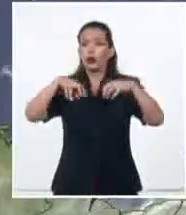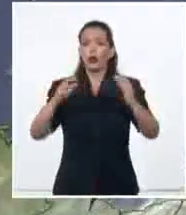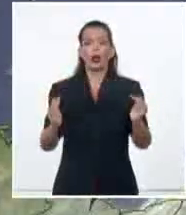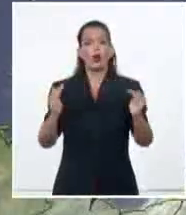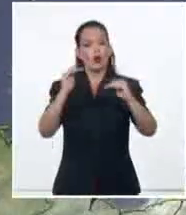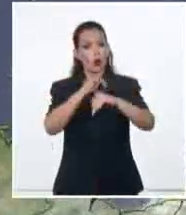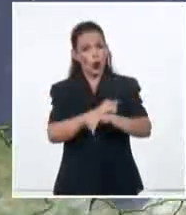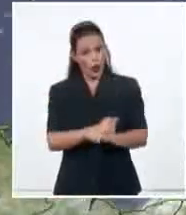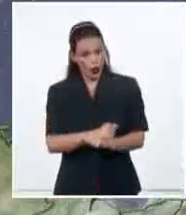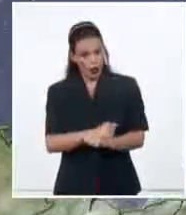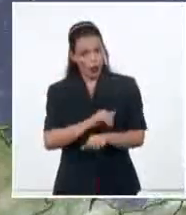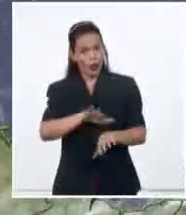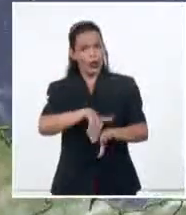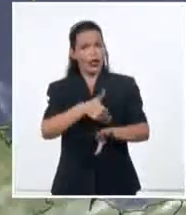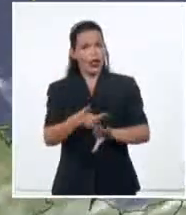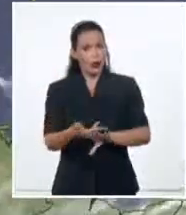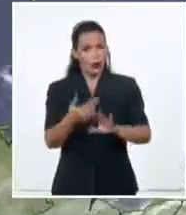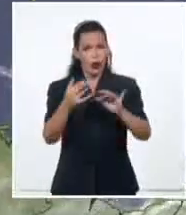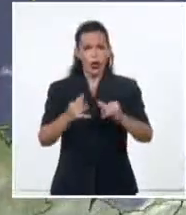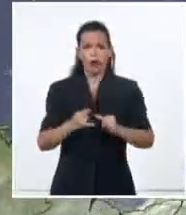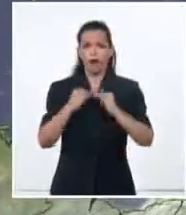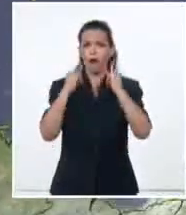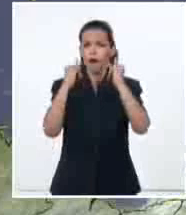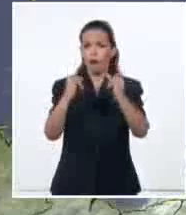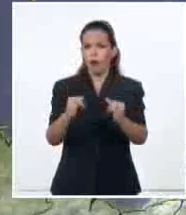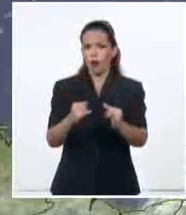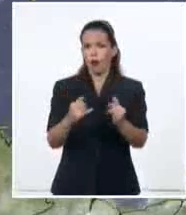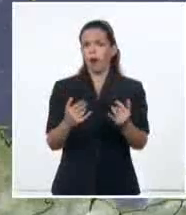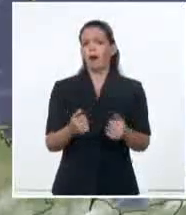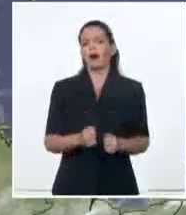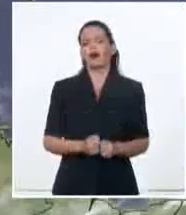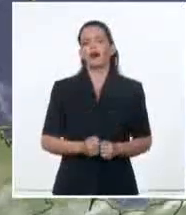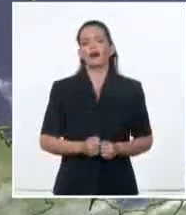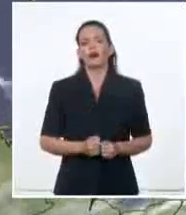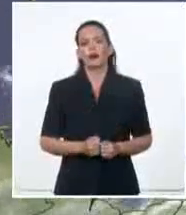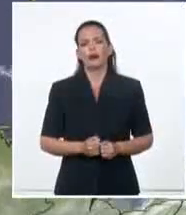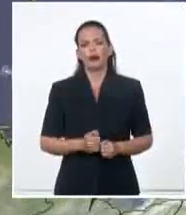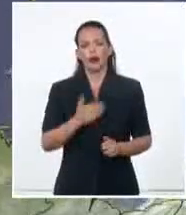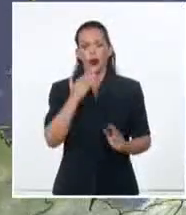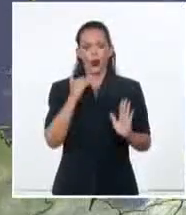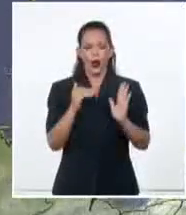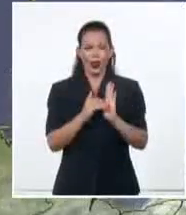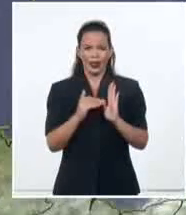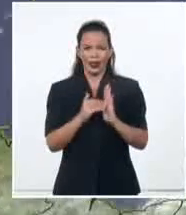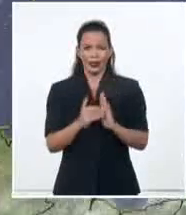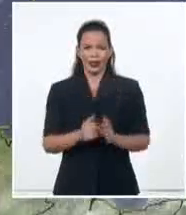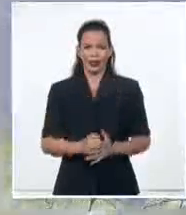Ardiel estará hablándoles algo sobre esto a continuación. Muy buenas tardes para ustedes.